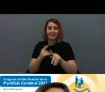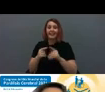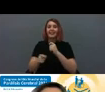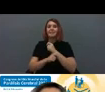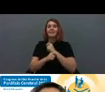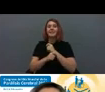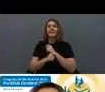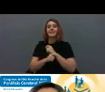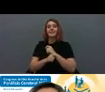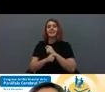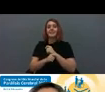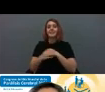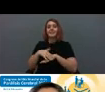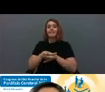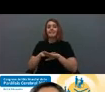Clevi,